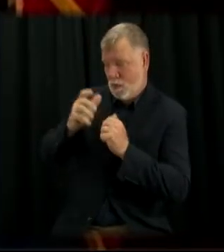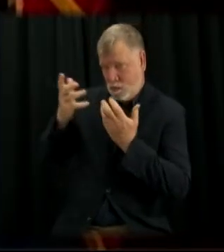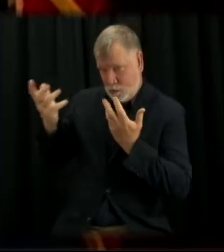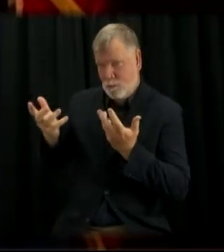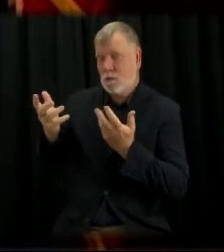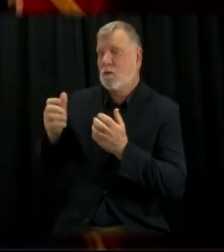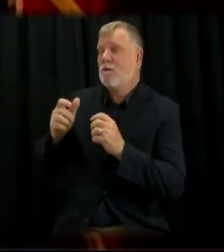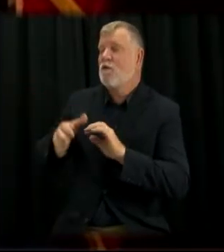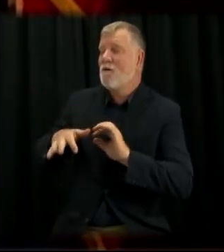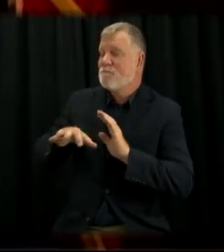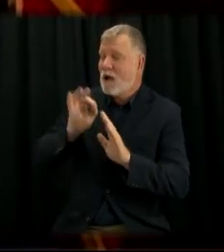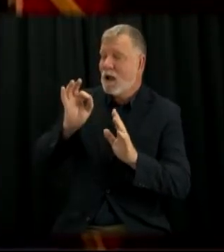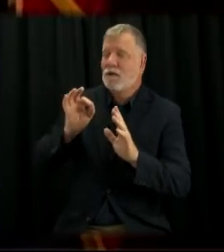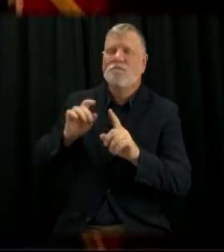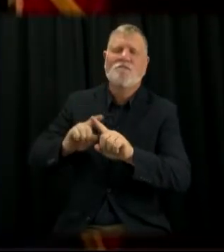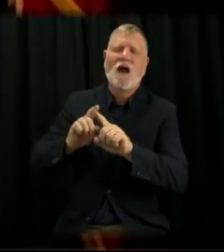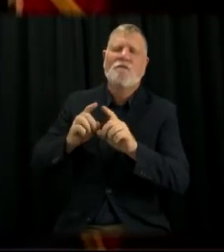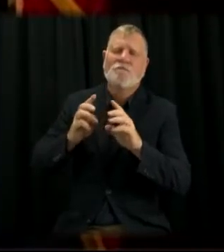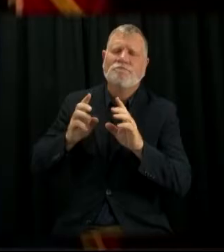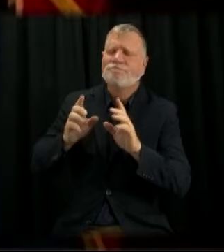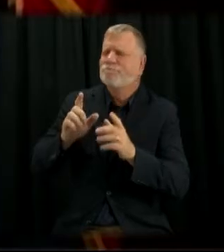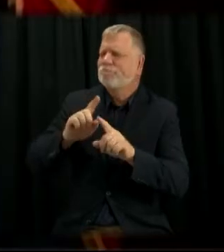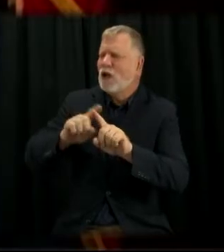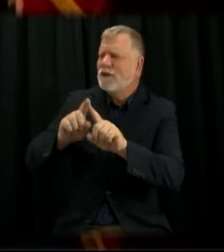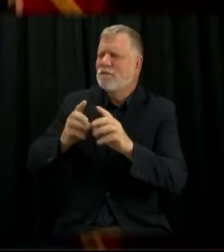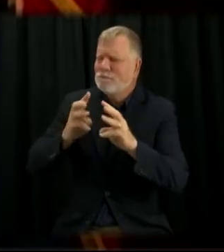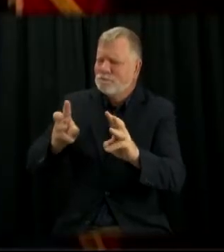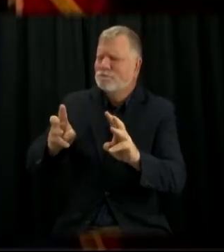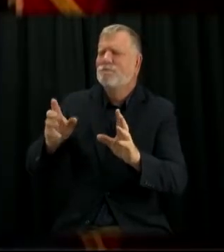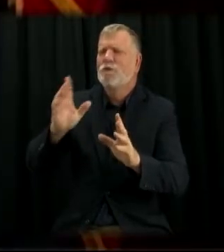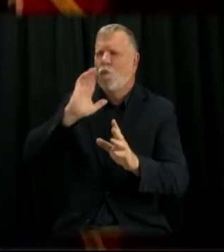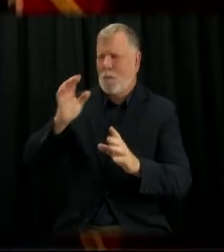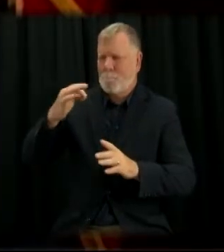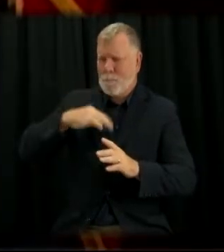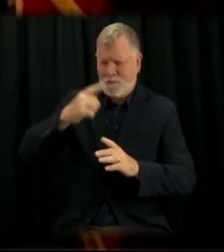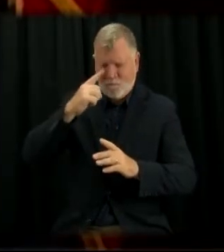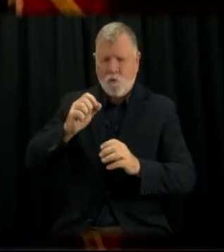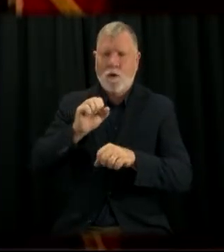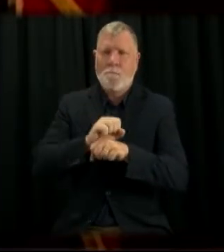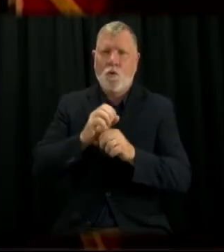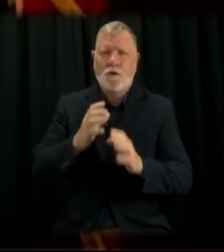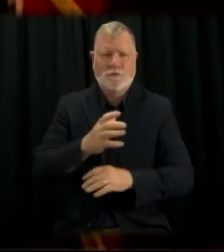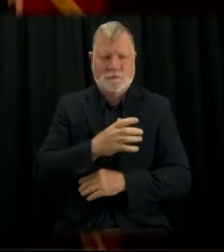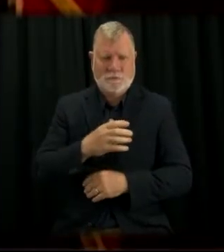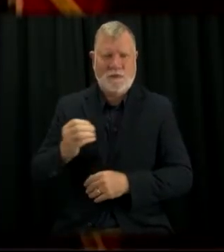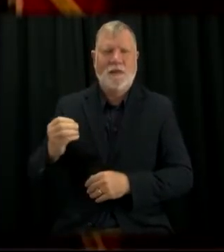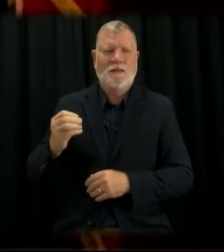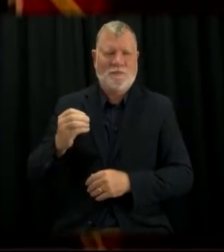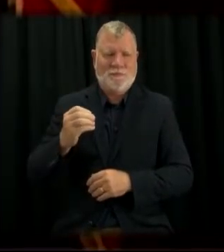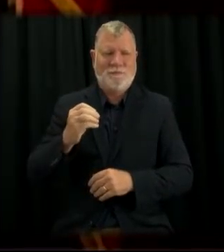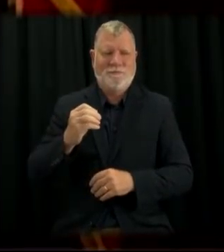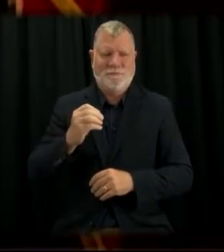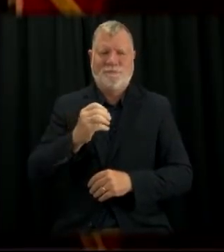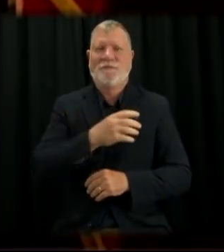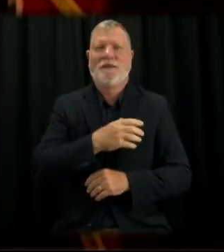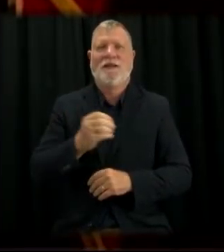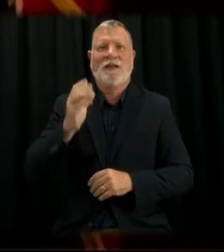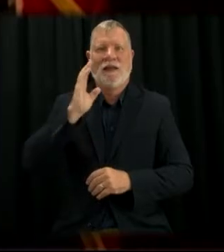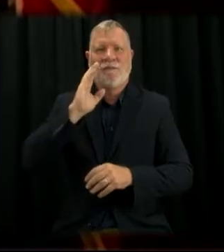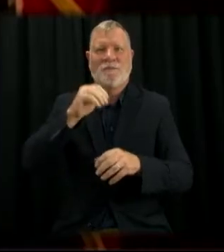presupuesto, vamos a seguir trabajando con la Junta Fiscal para implantar estas medidas que beneficien a nuestros empleados y al resto de las